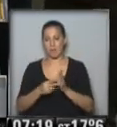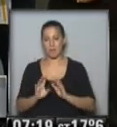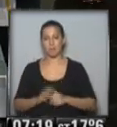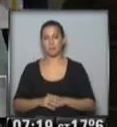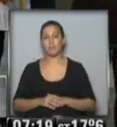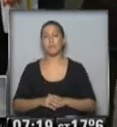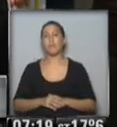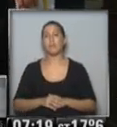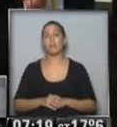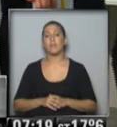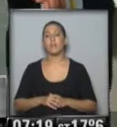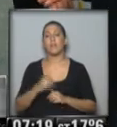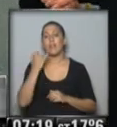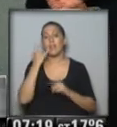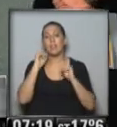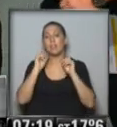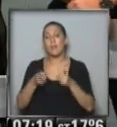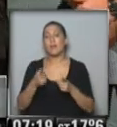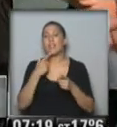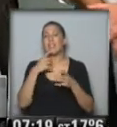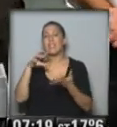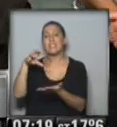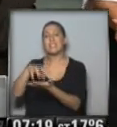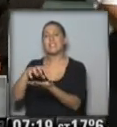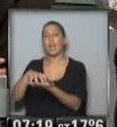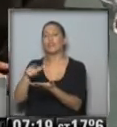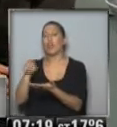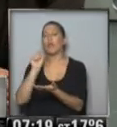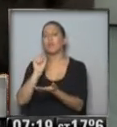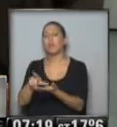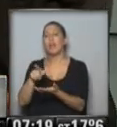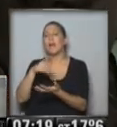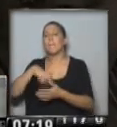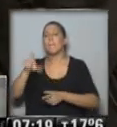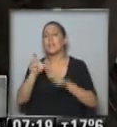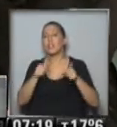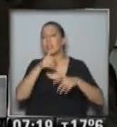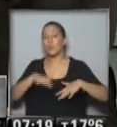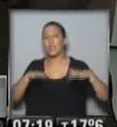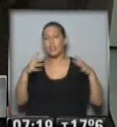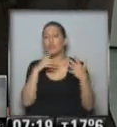Y además hemos reabierto los centros de evacuados del barrio Mitre y del Sildañez, que